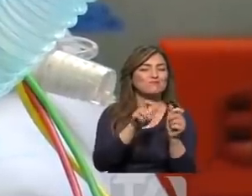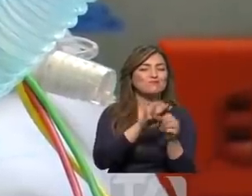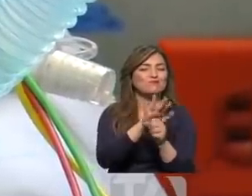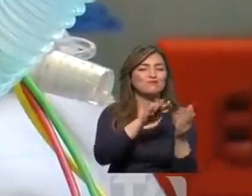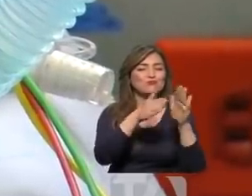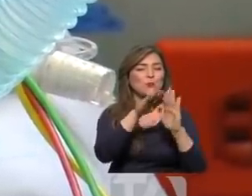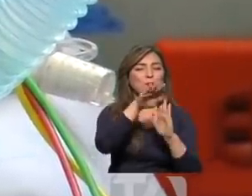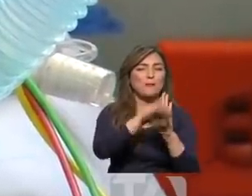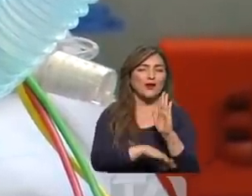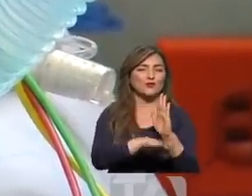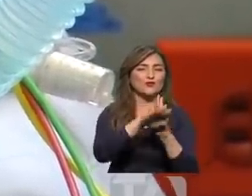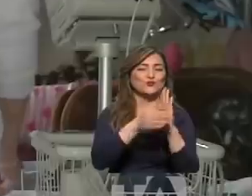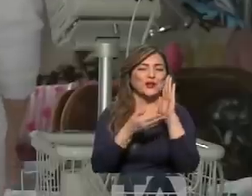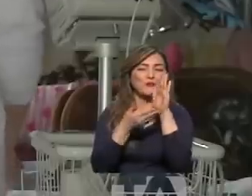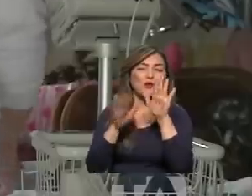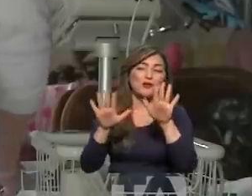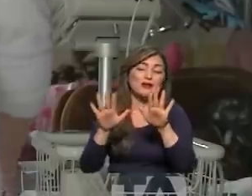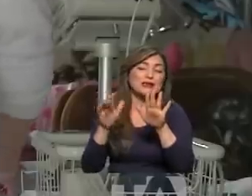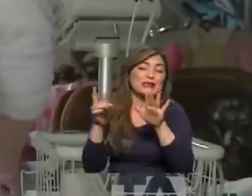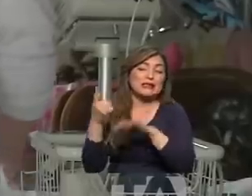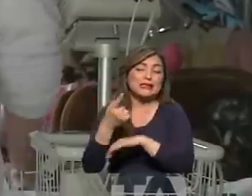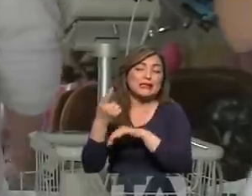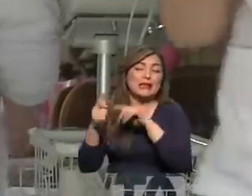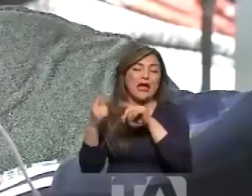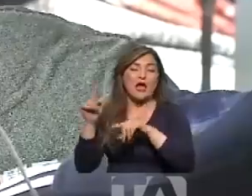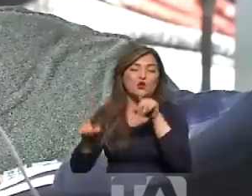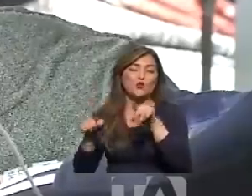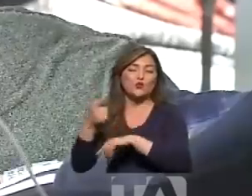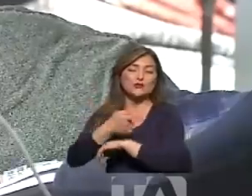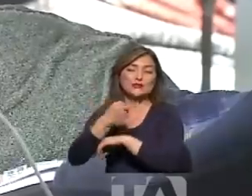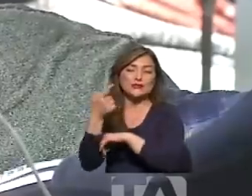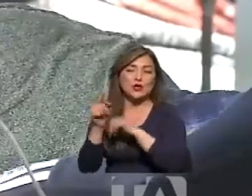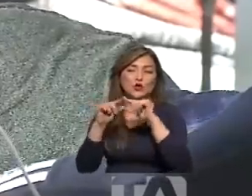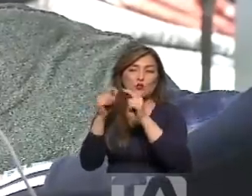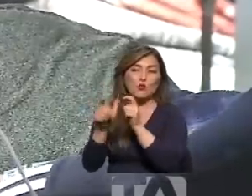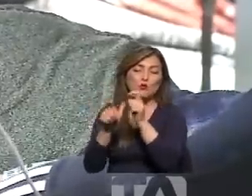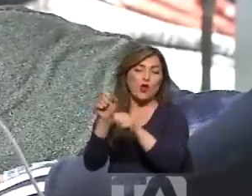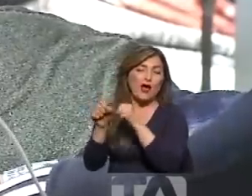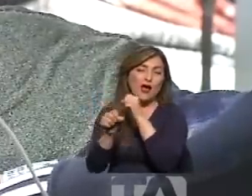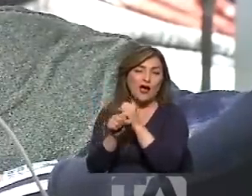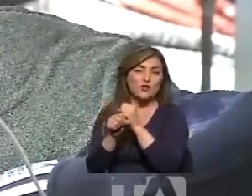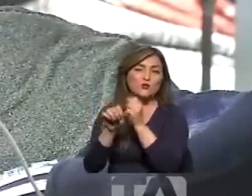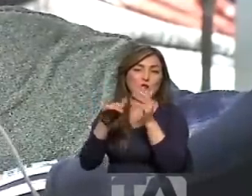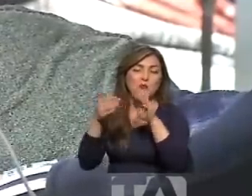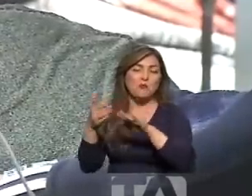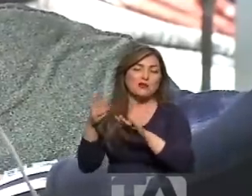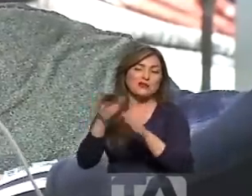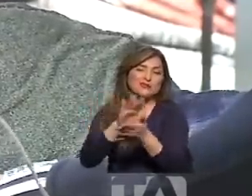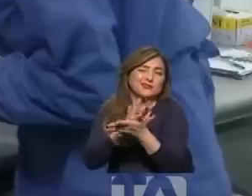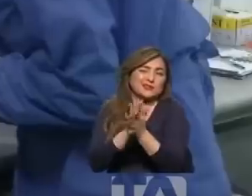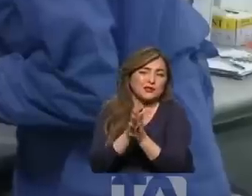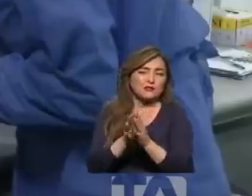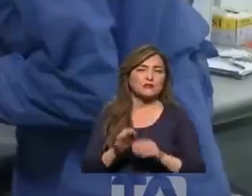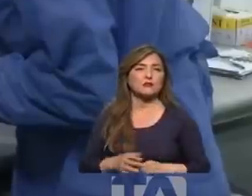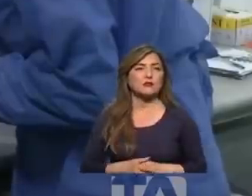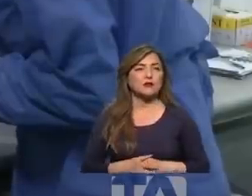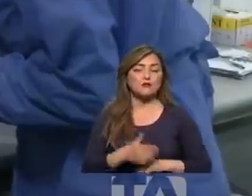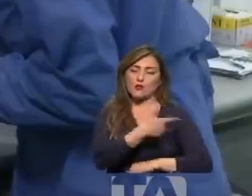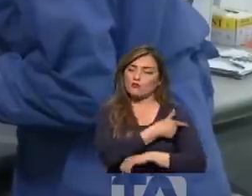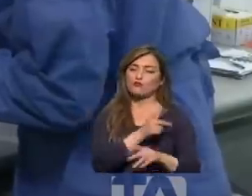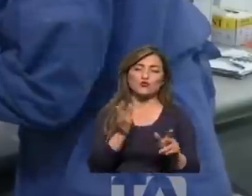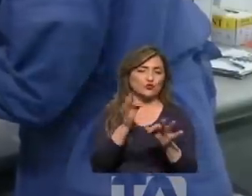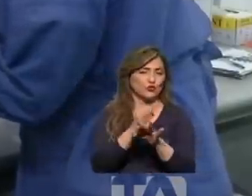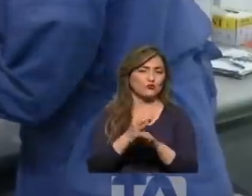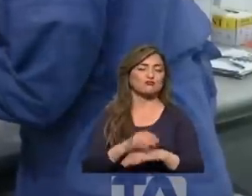muchísima menor. Inclusive hemos tenido días sin gente que ha fallecido en este grupo etario, que es la gente que más muere por COVID. Es decir, las vacunas funcionan. Una